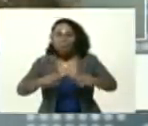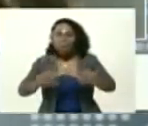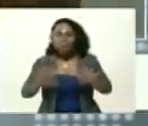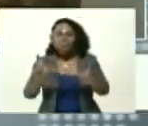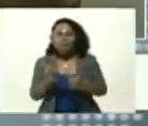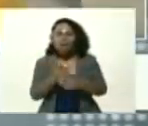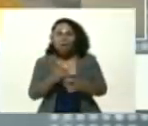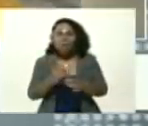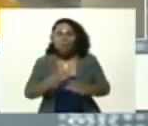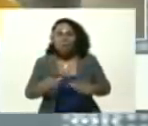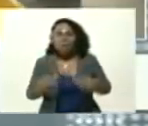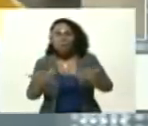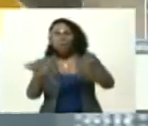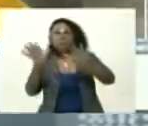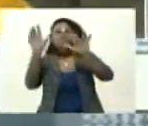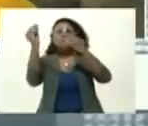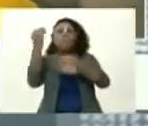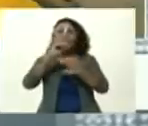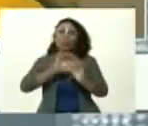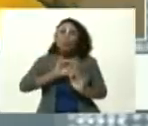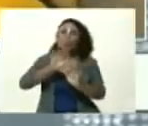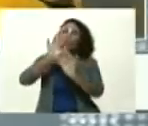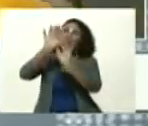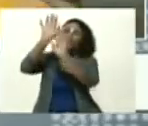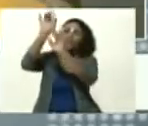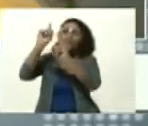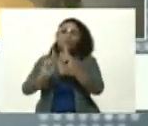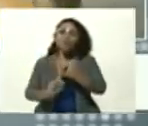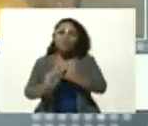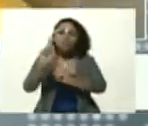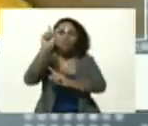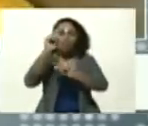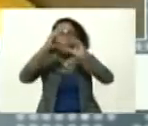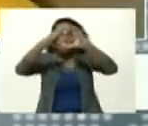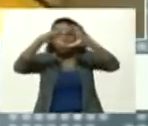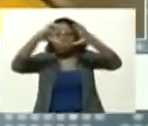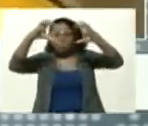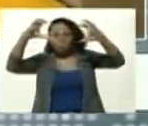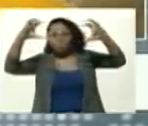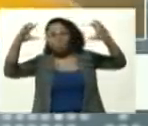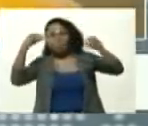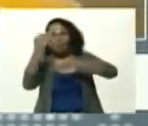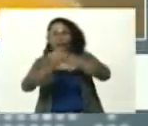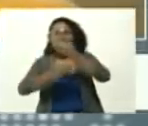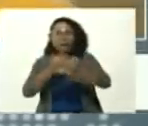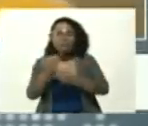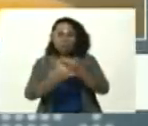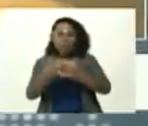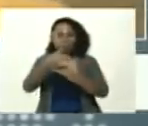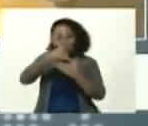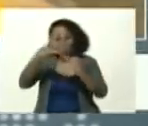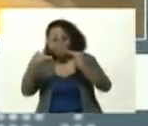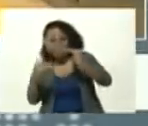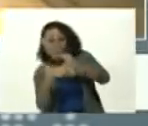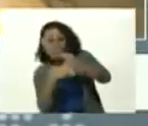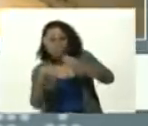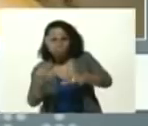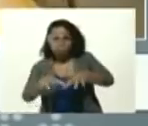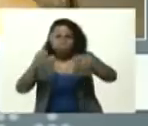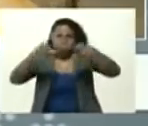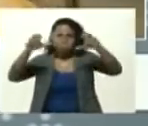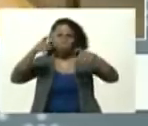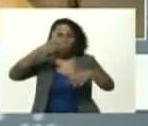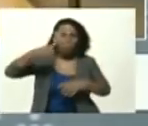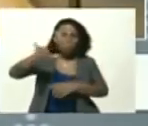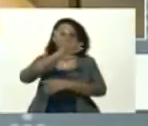se cargan dos o tres veces más y cuando la nube descarga, satura lo que esté abajo, sea una ciudad como